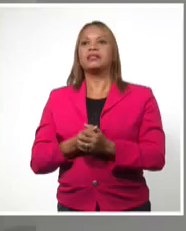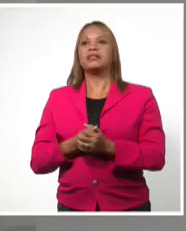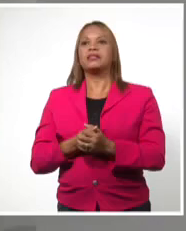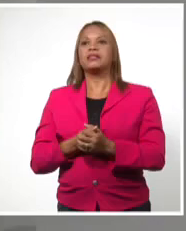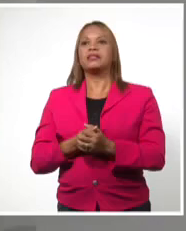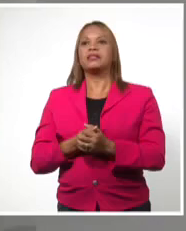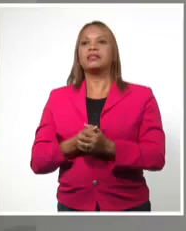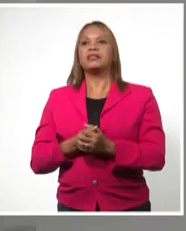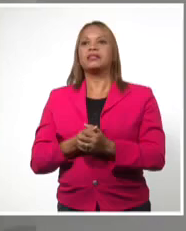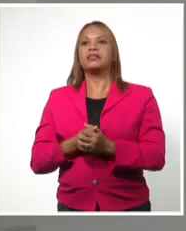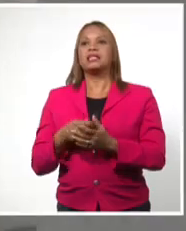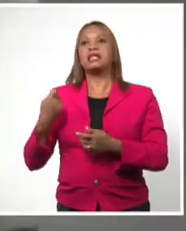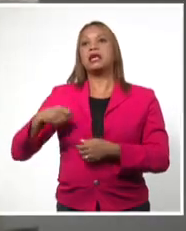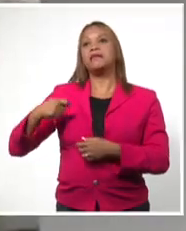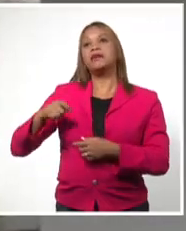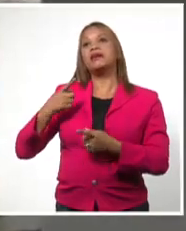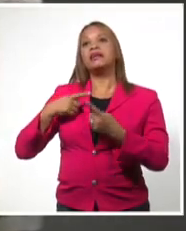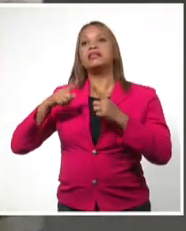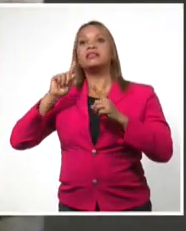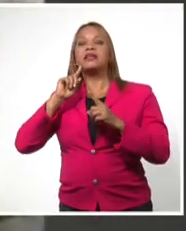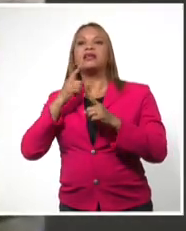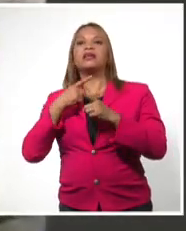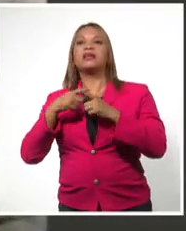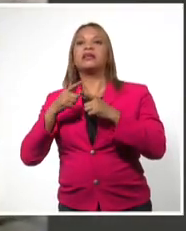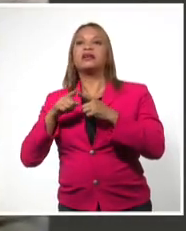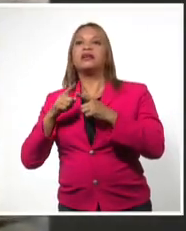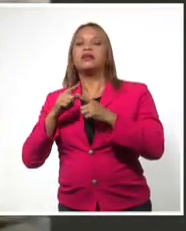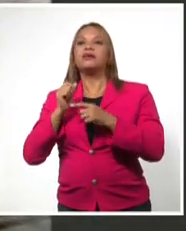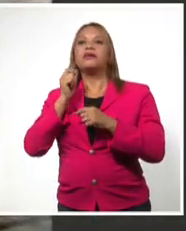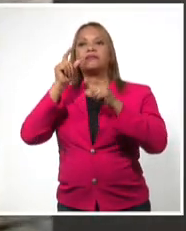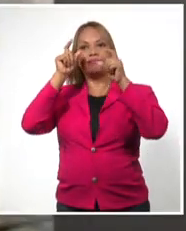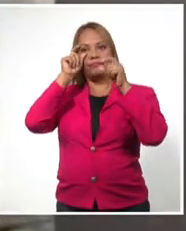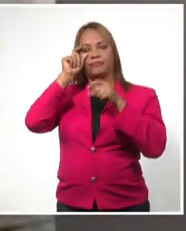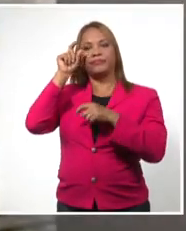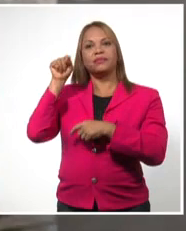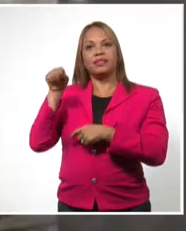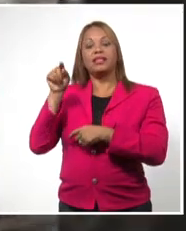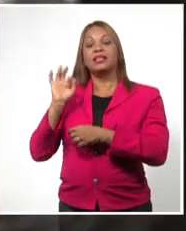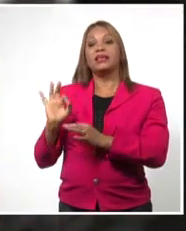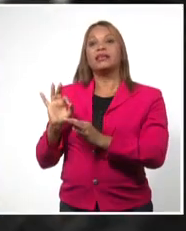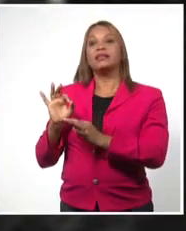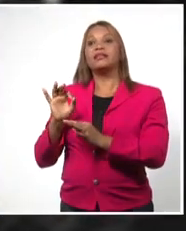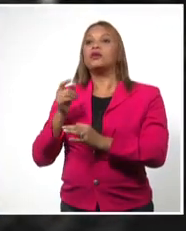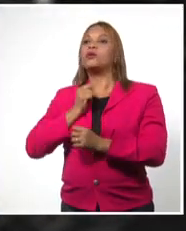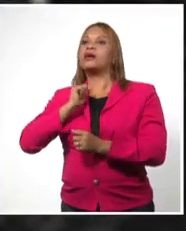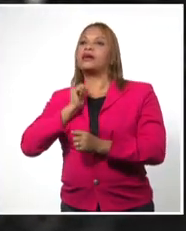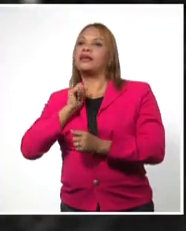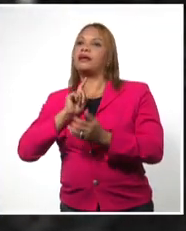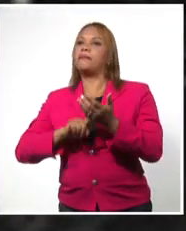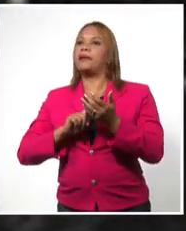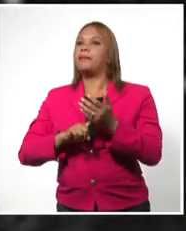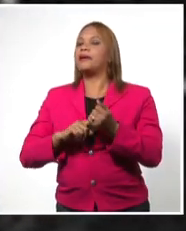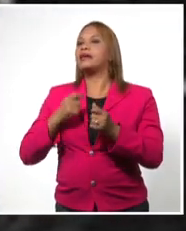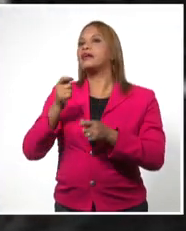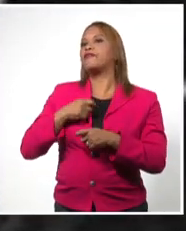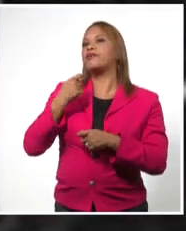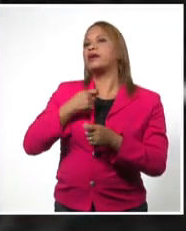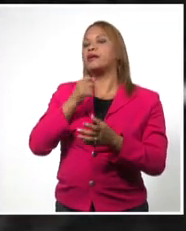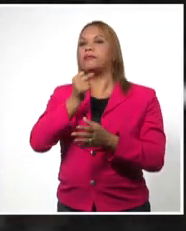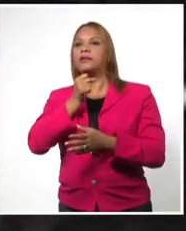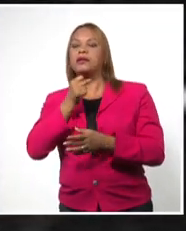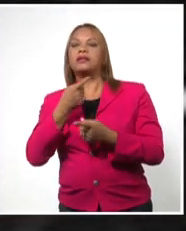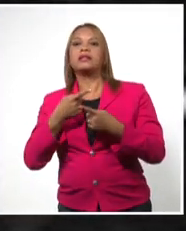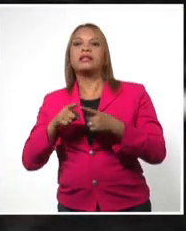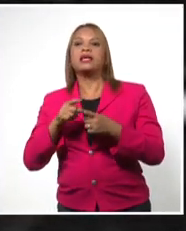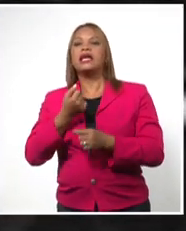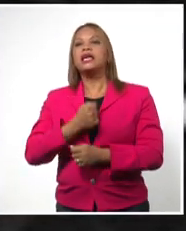carruajero o ingeniero, al menos así lo quisieron sus padres. Supuestamente esto era lo previsto para Juan Gualberto Gómez, hijo de